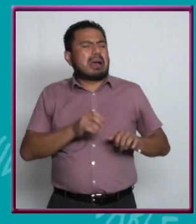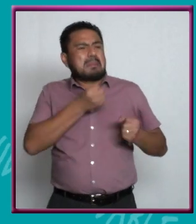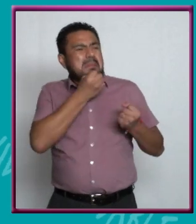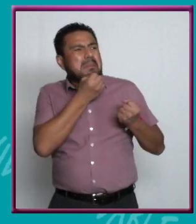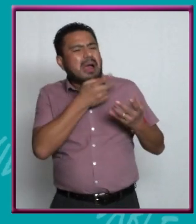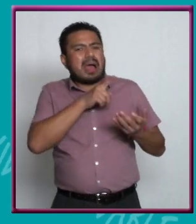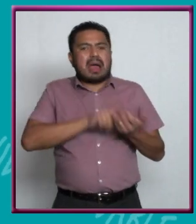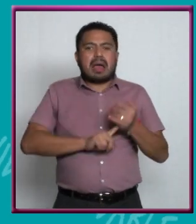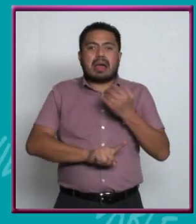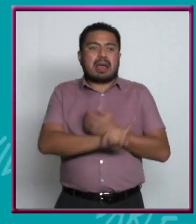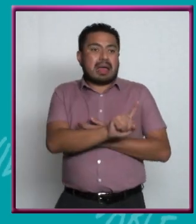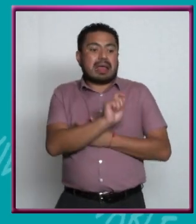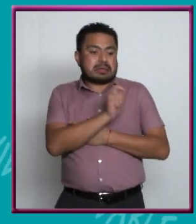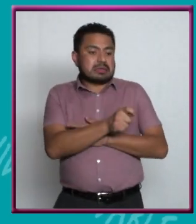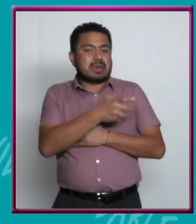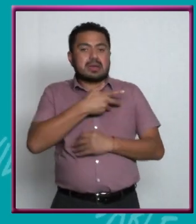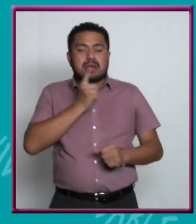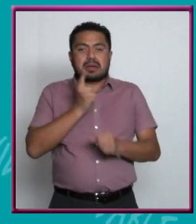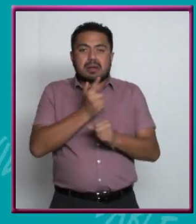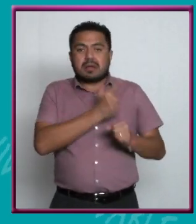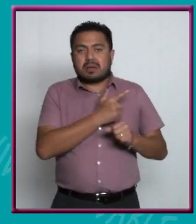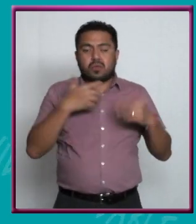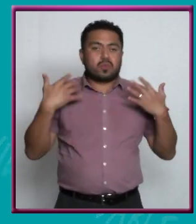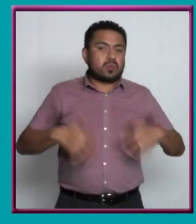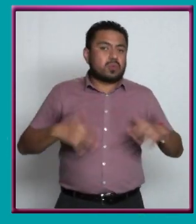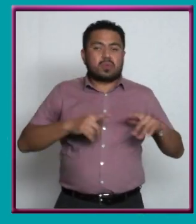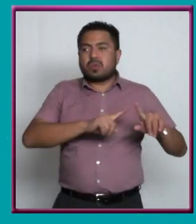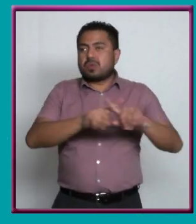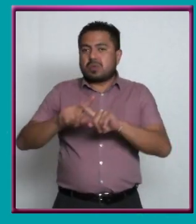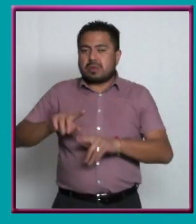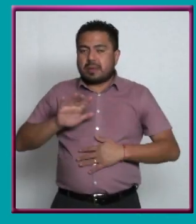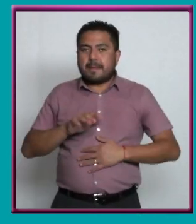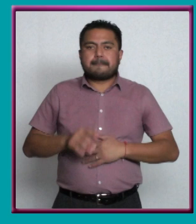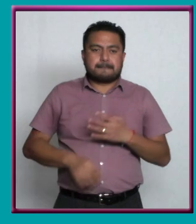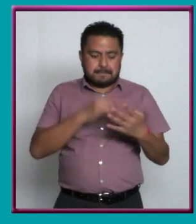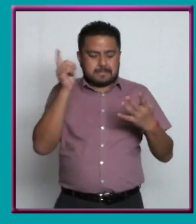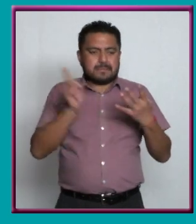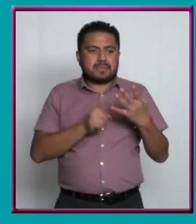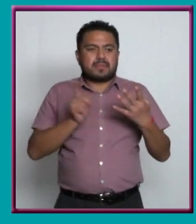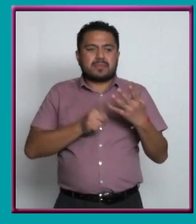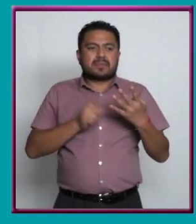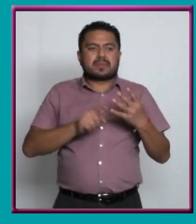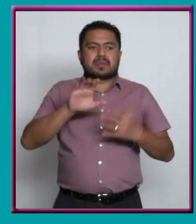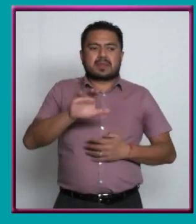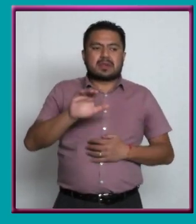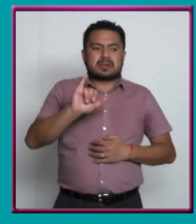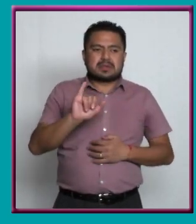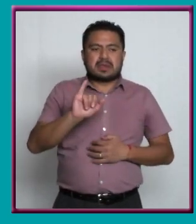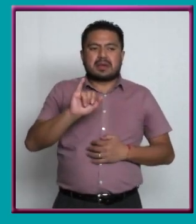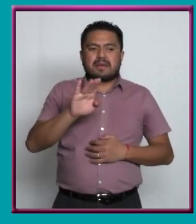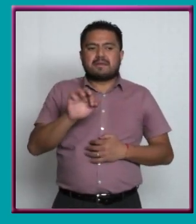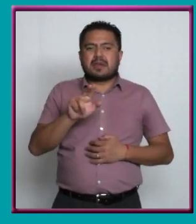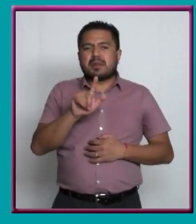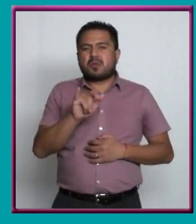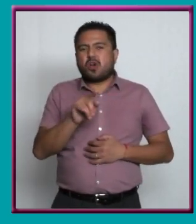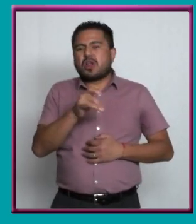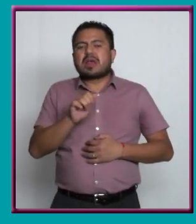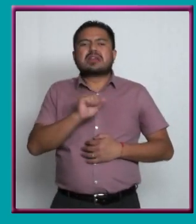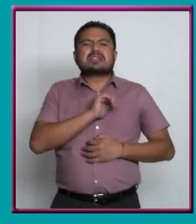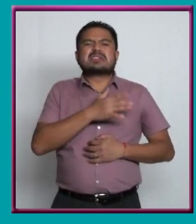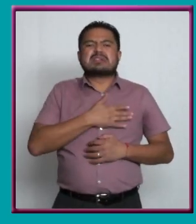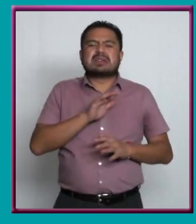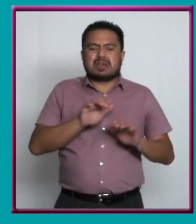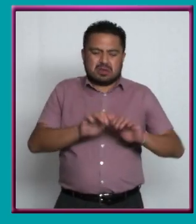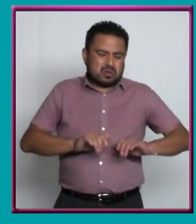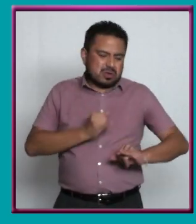pareja increíble y detrás de esa identidad encontrarse un criminal. 4. Cyberbullying.